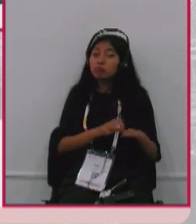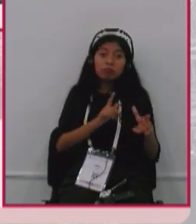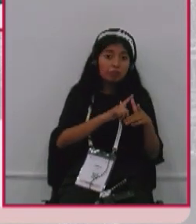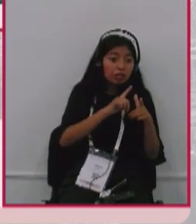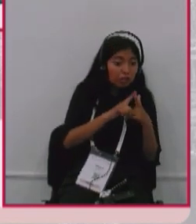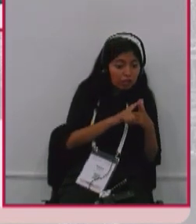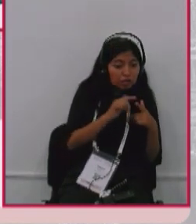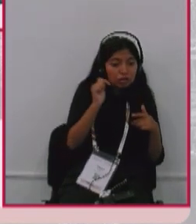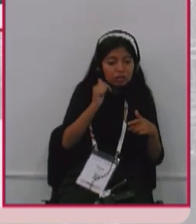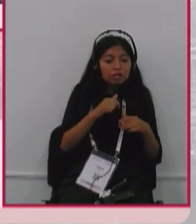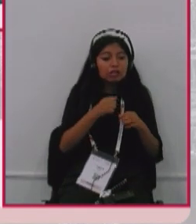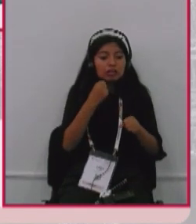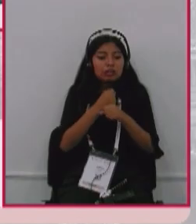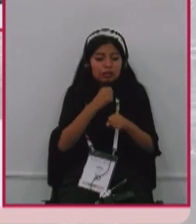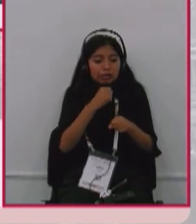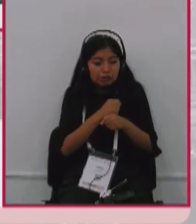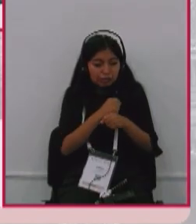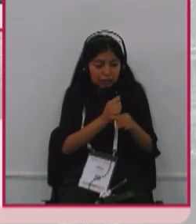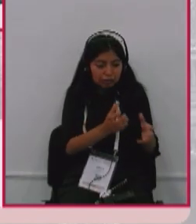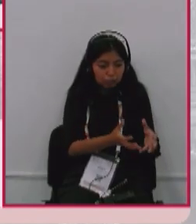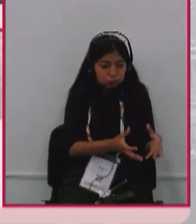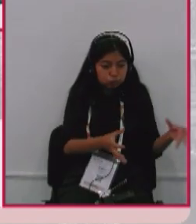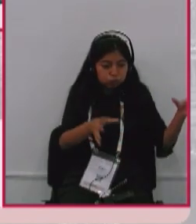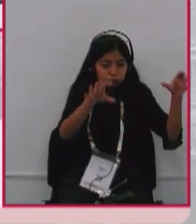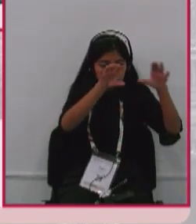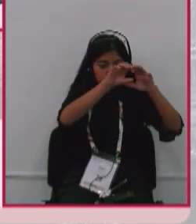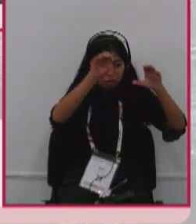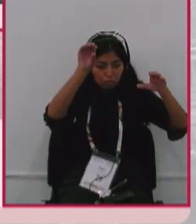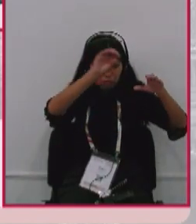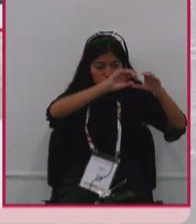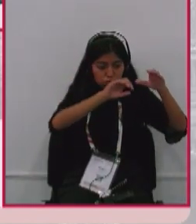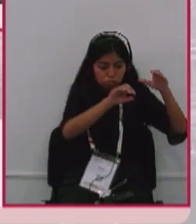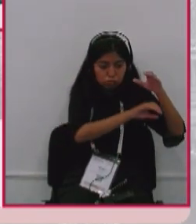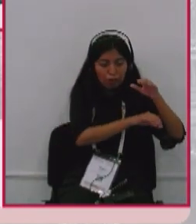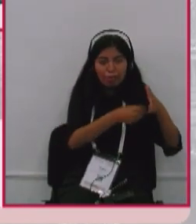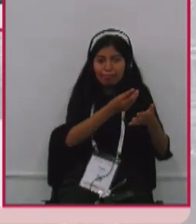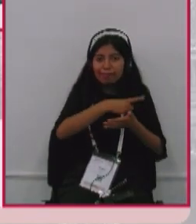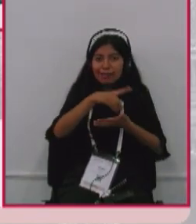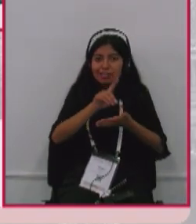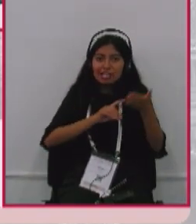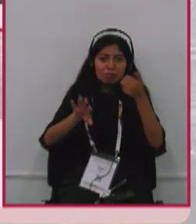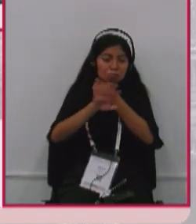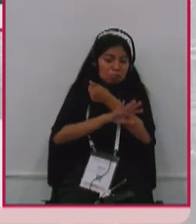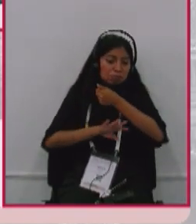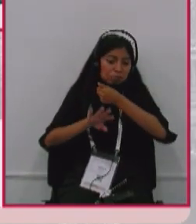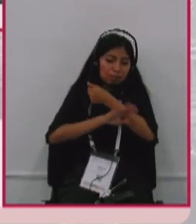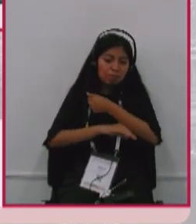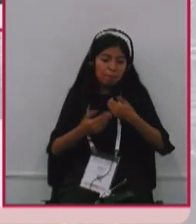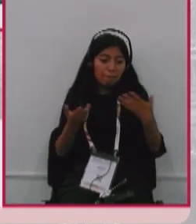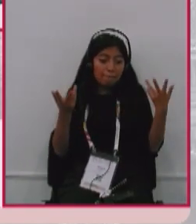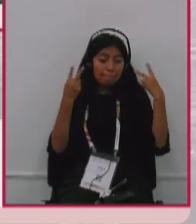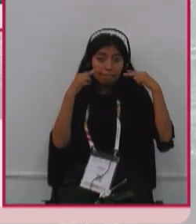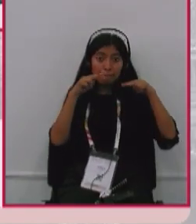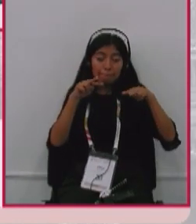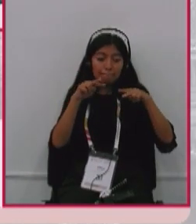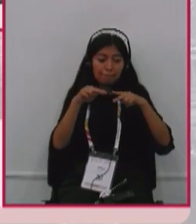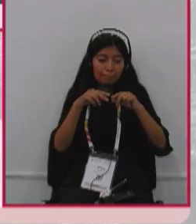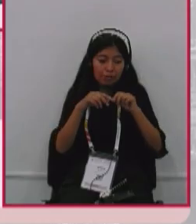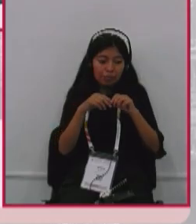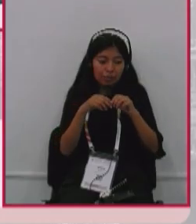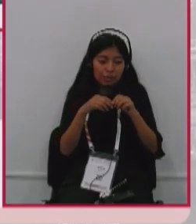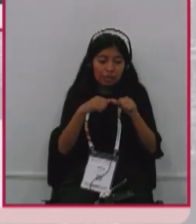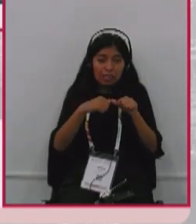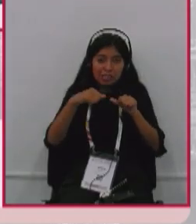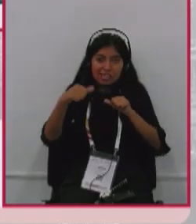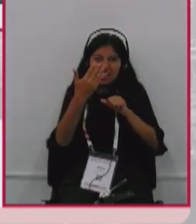Entonces, trabajamos en el tema de diseño. Empezamos con un diseño básico donde nos alejábamos 15 metros de